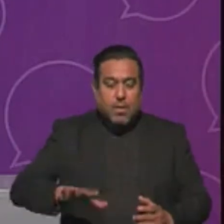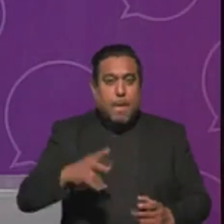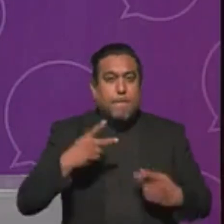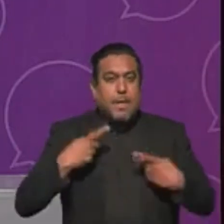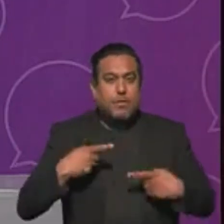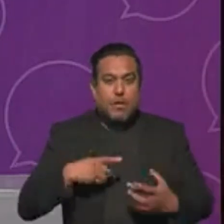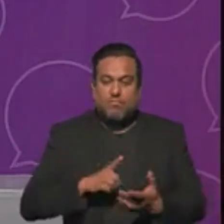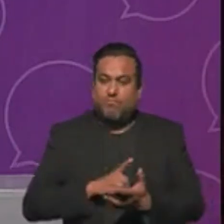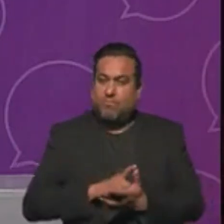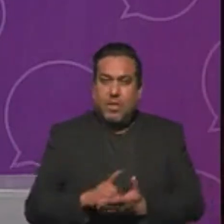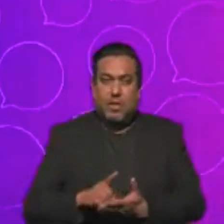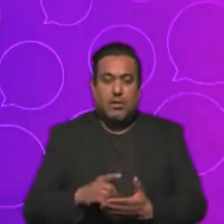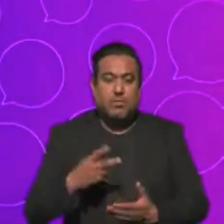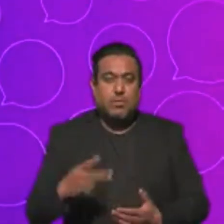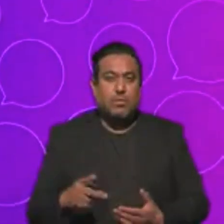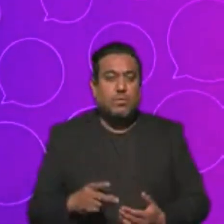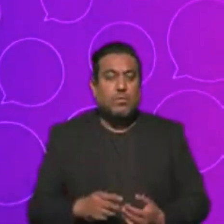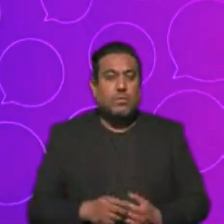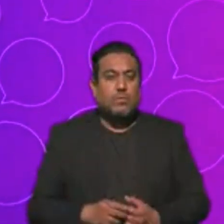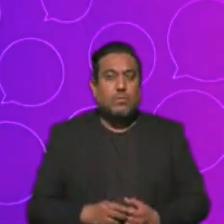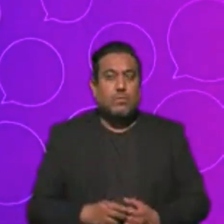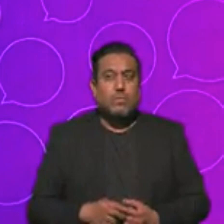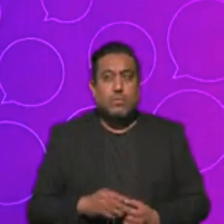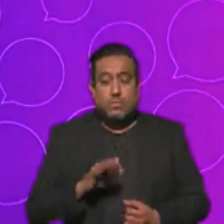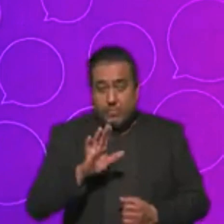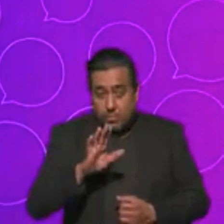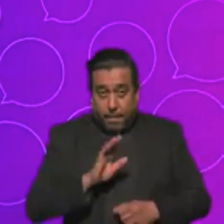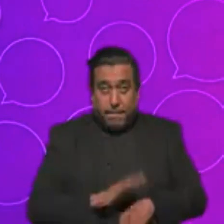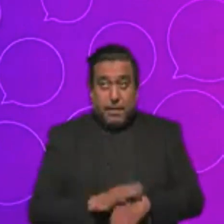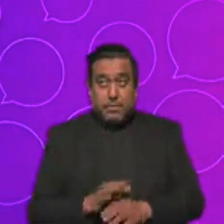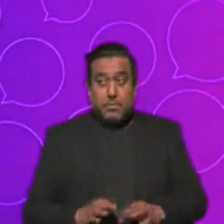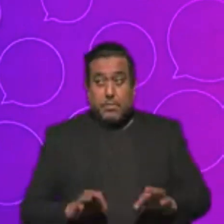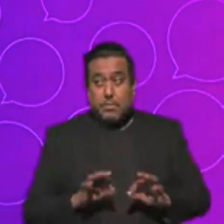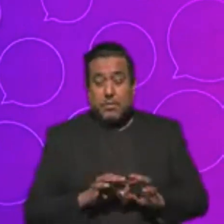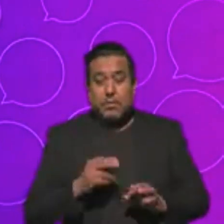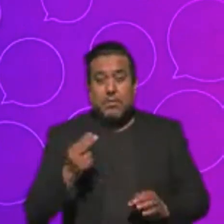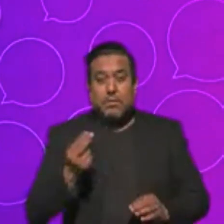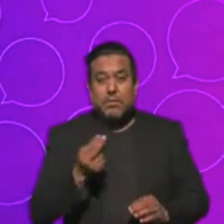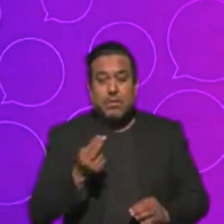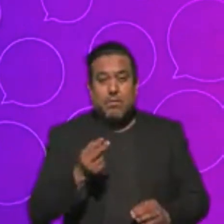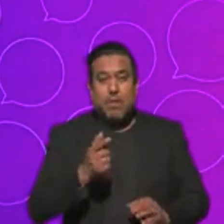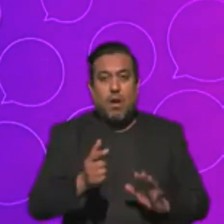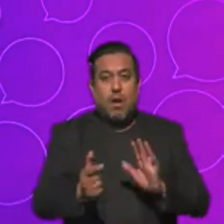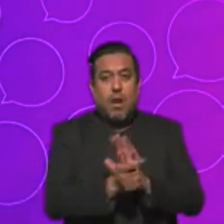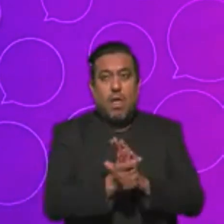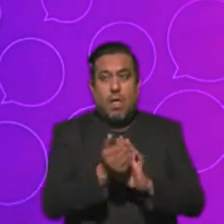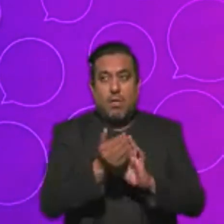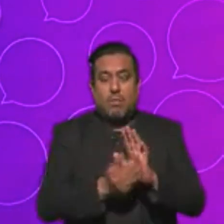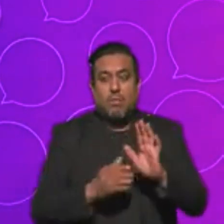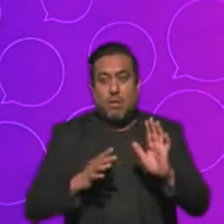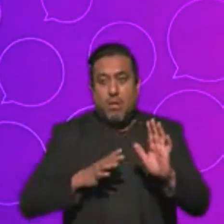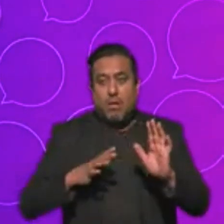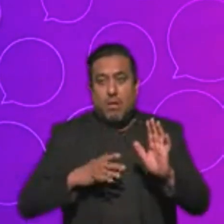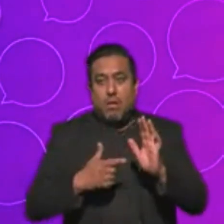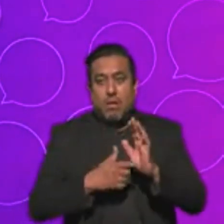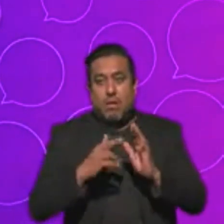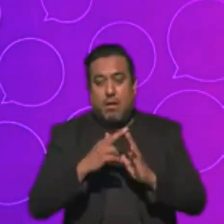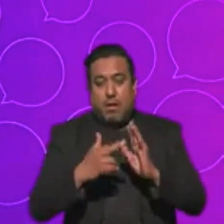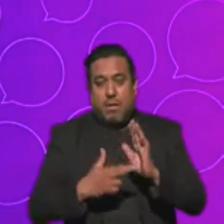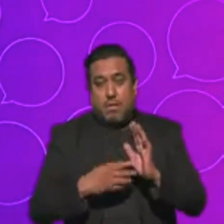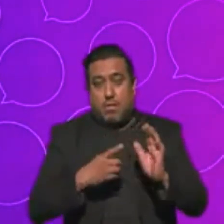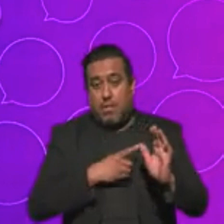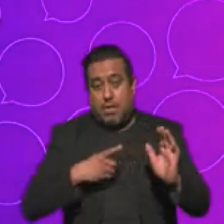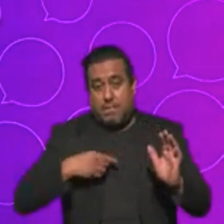Celaya un minuto y medio Bueno pues lo más importante es que necesitamos respetar la legalidad No pues existen las leyes Existen los reglamentos pues hay que